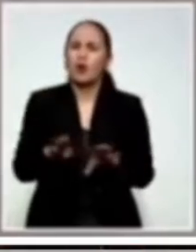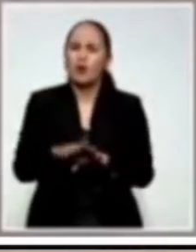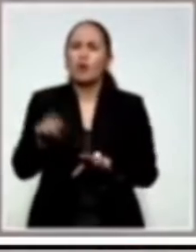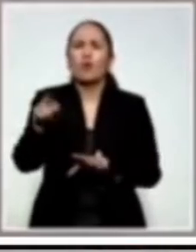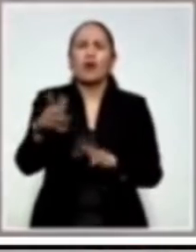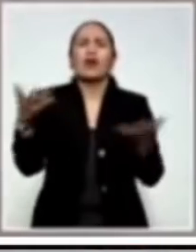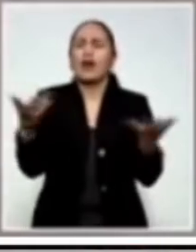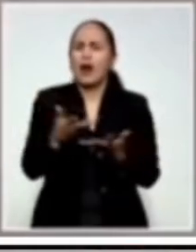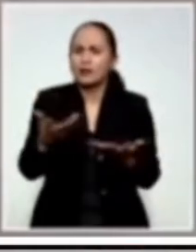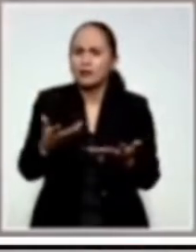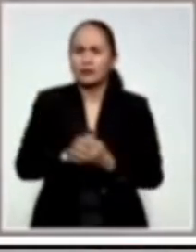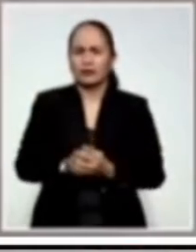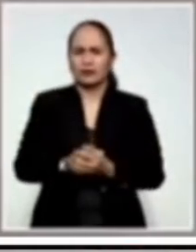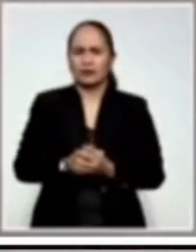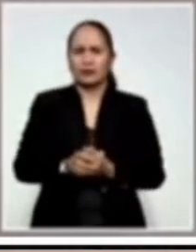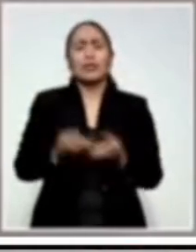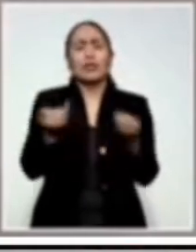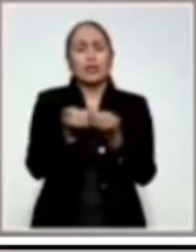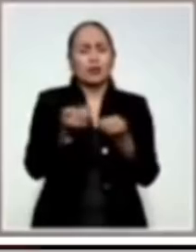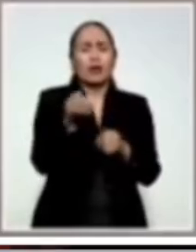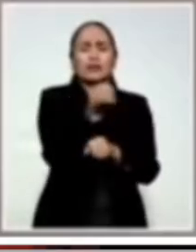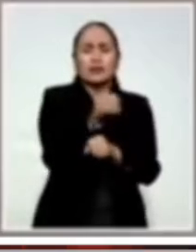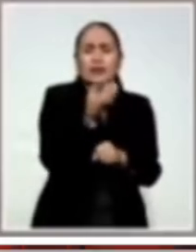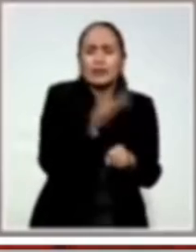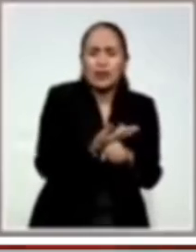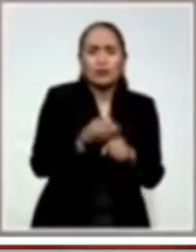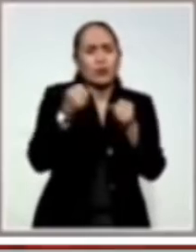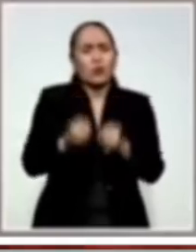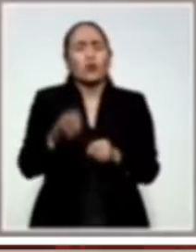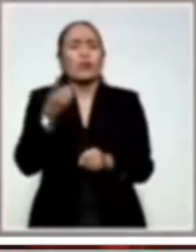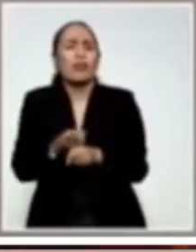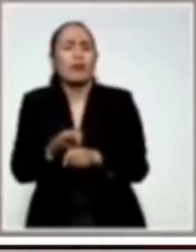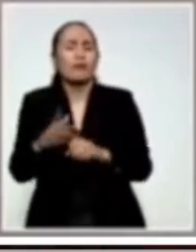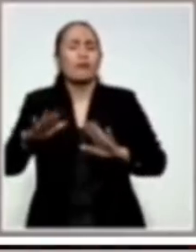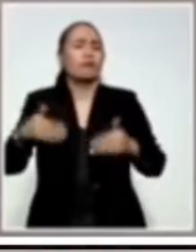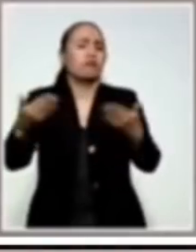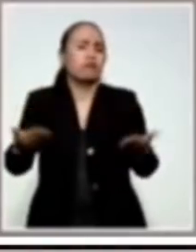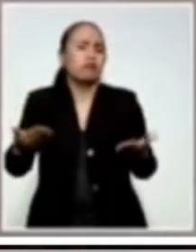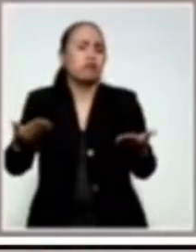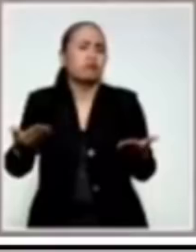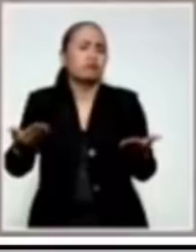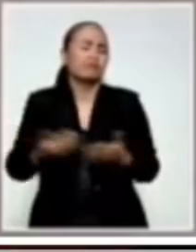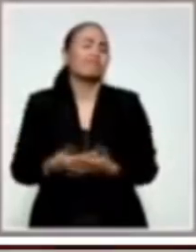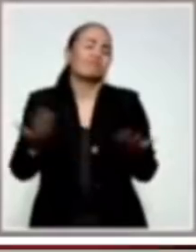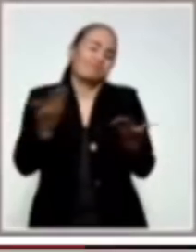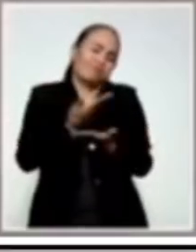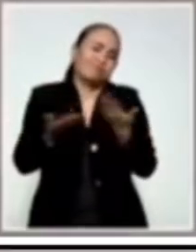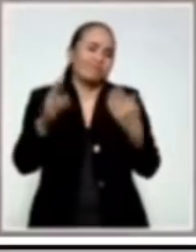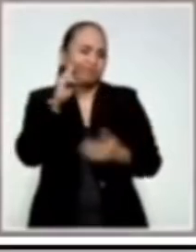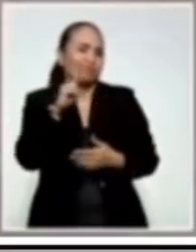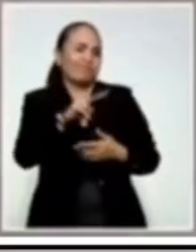él y de su secretario de Seguridad Pública, pues creo que hoy es notorio para